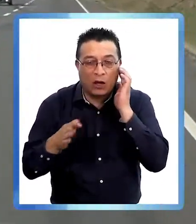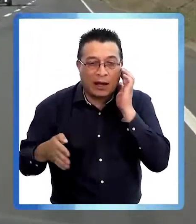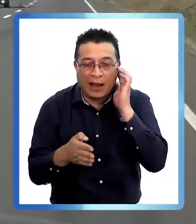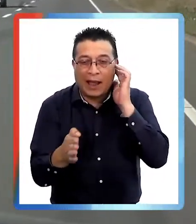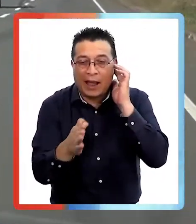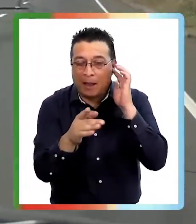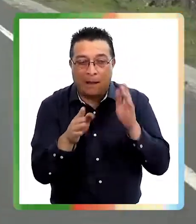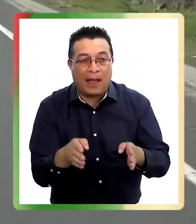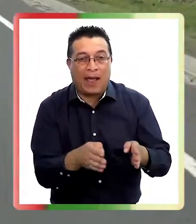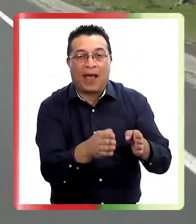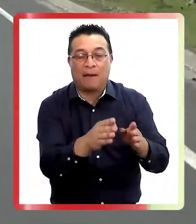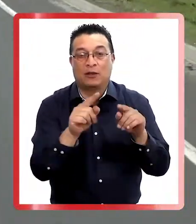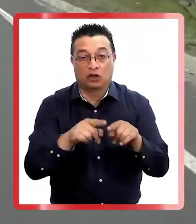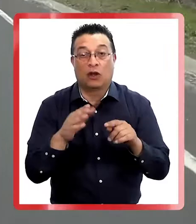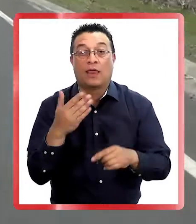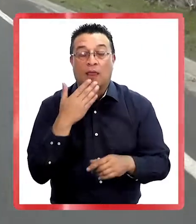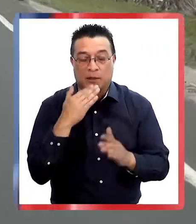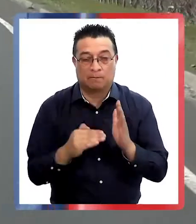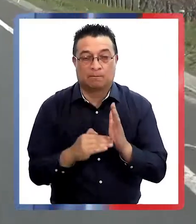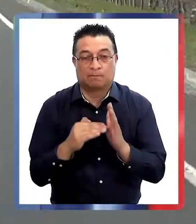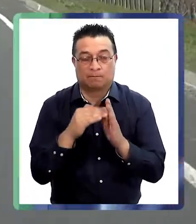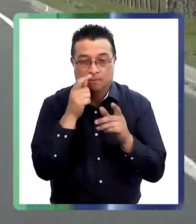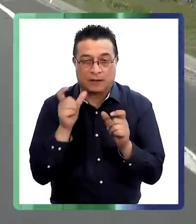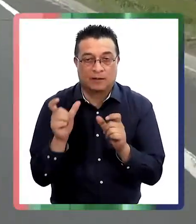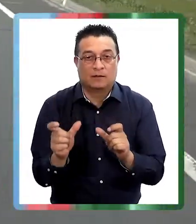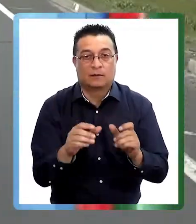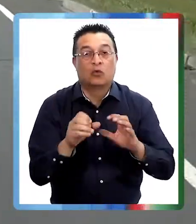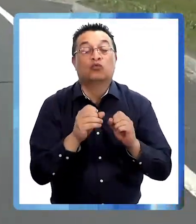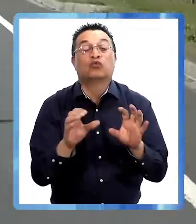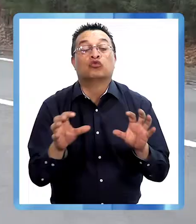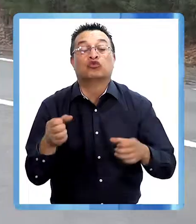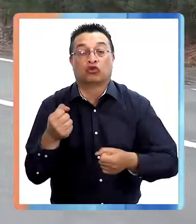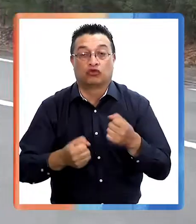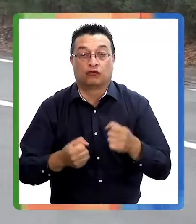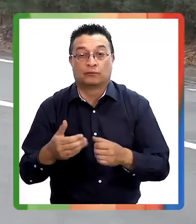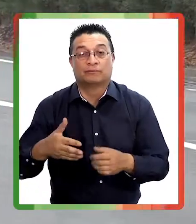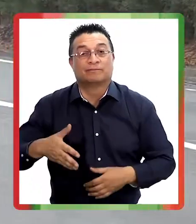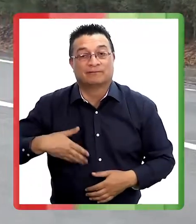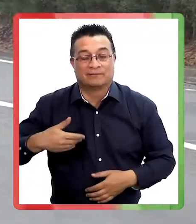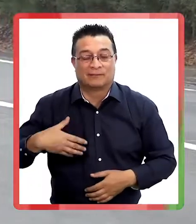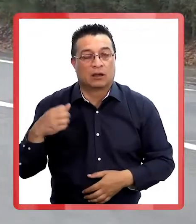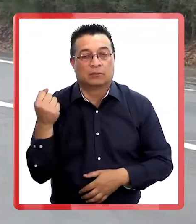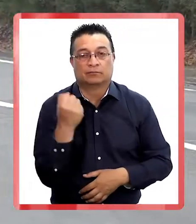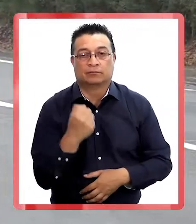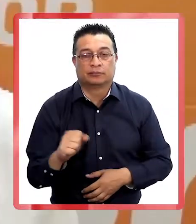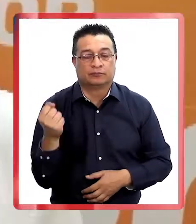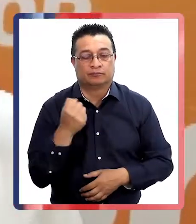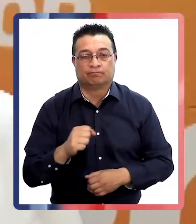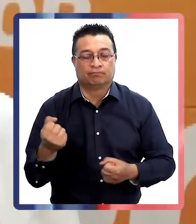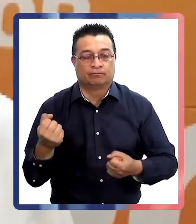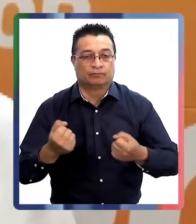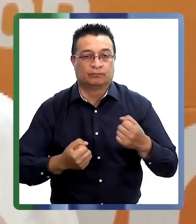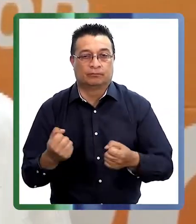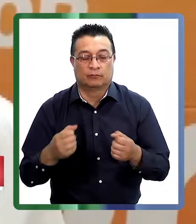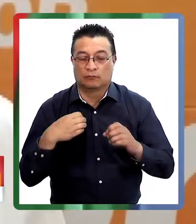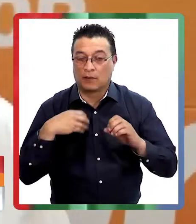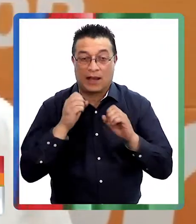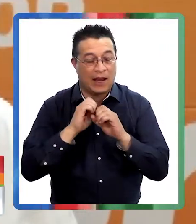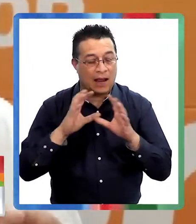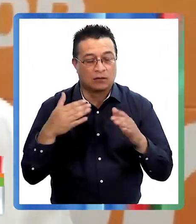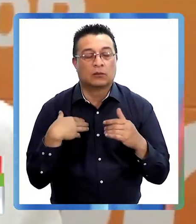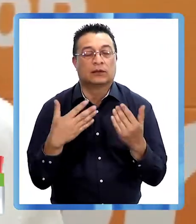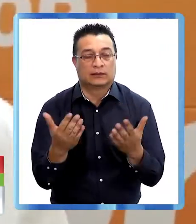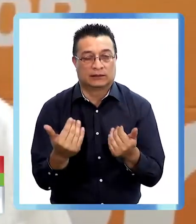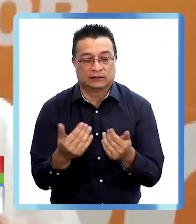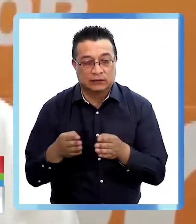como está y también aumentar fiscalización, porque muchos conductores lamentablemente son un poco imprudentes al conducir. Necesitamos claramente